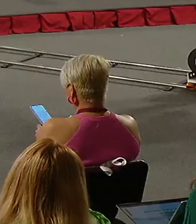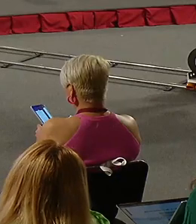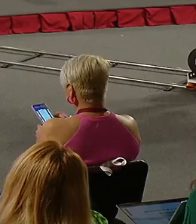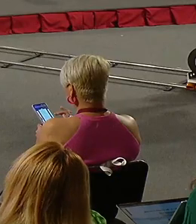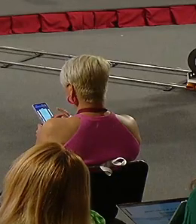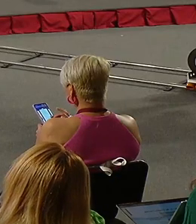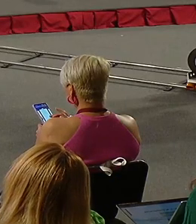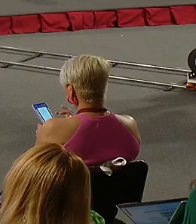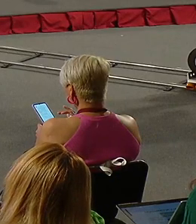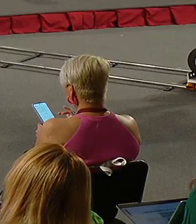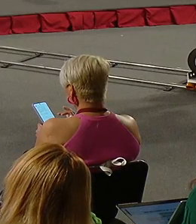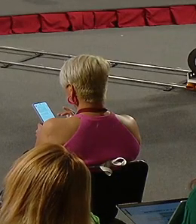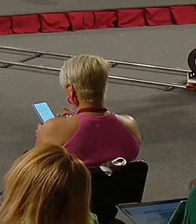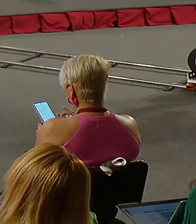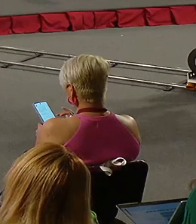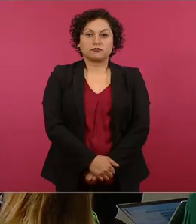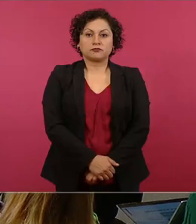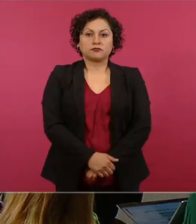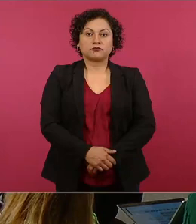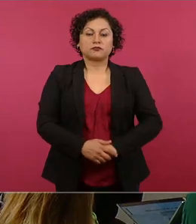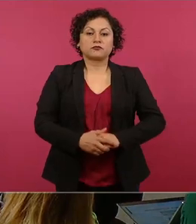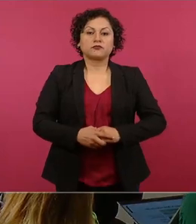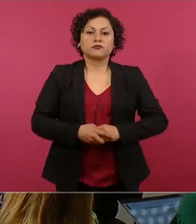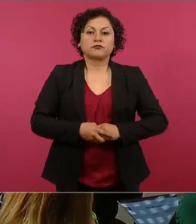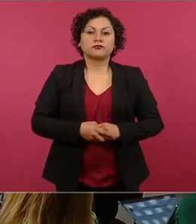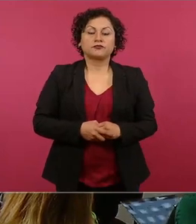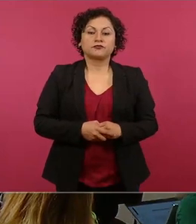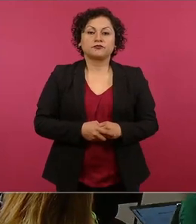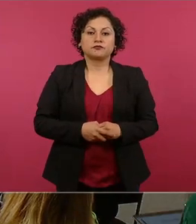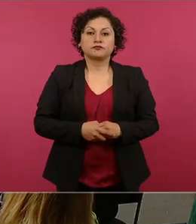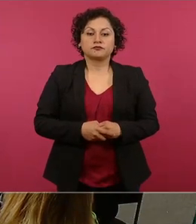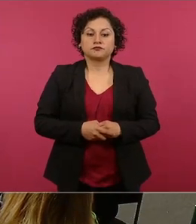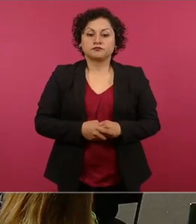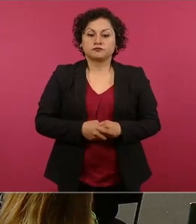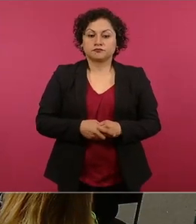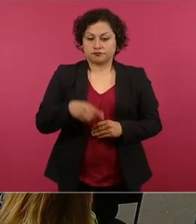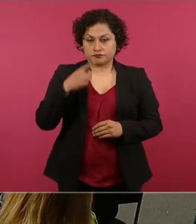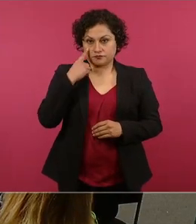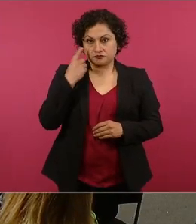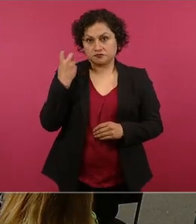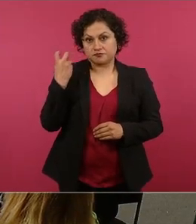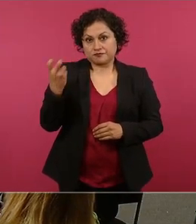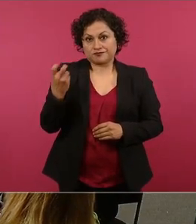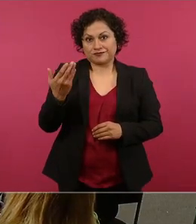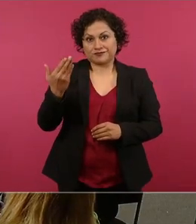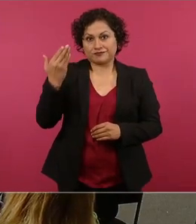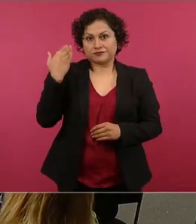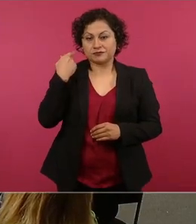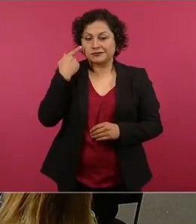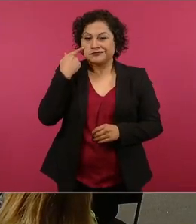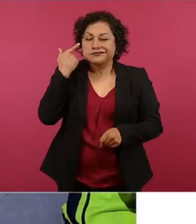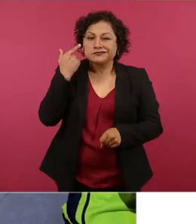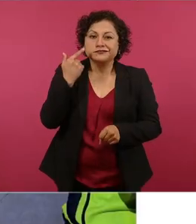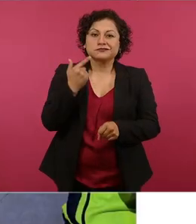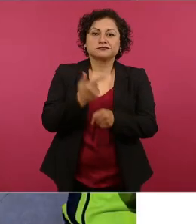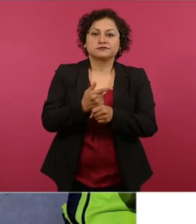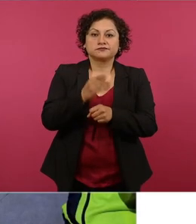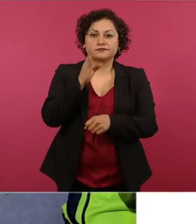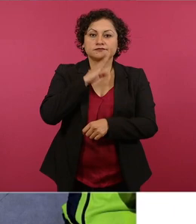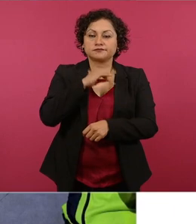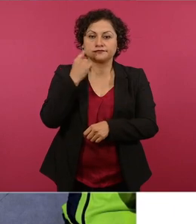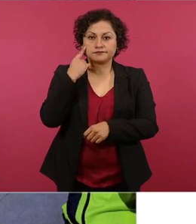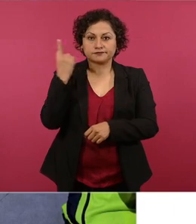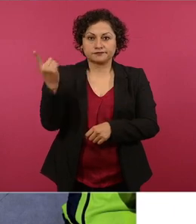sondeos también geotécnicos. Adelante. Este es el tipo de daños que se podían observar. Hundimientos, vieron